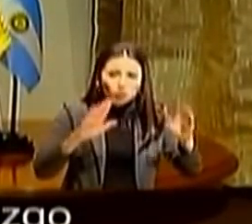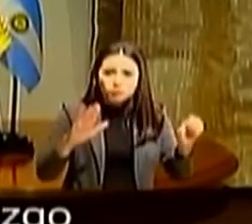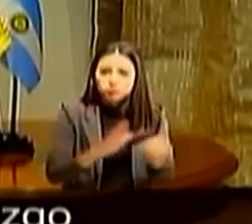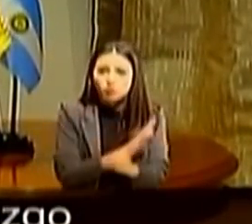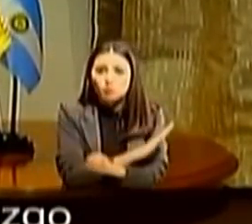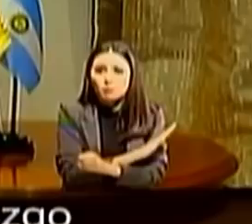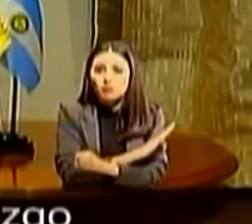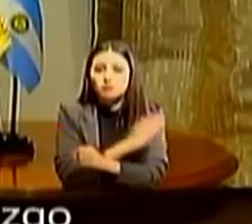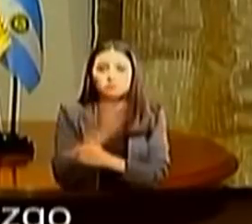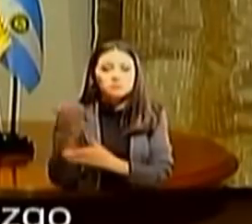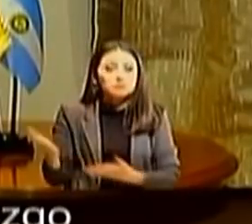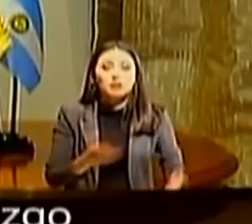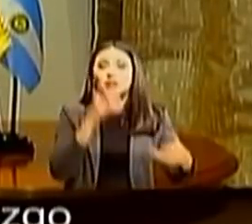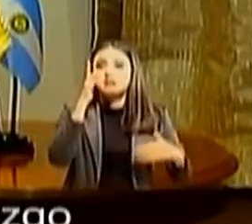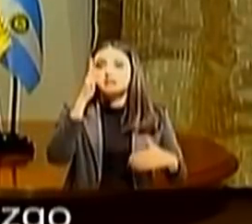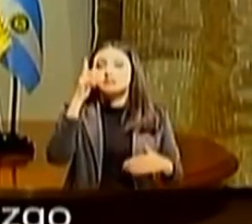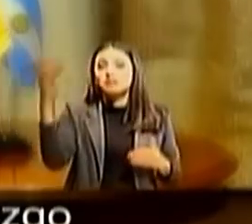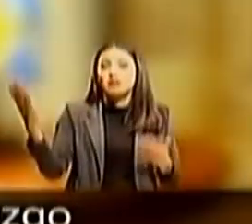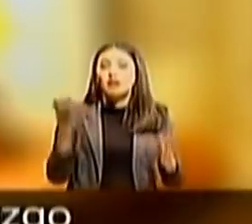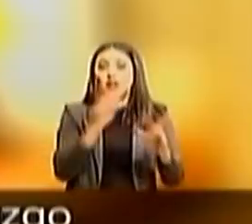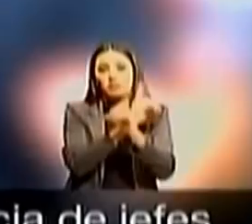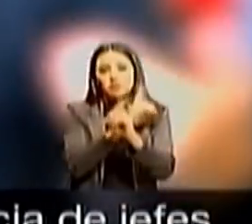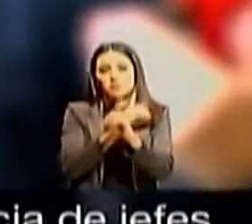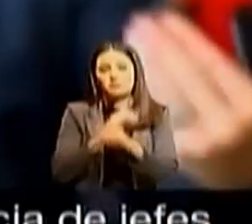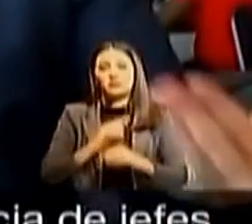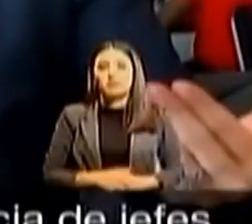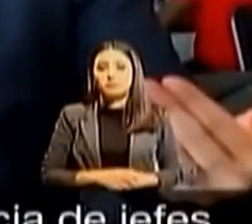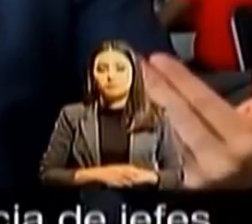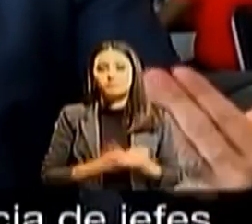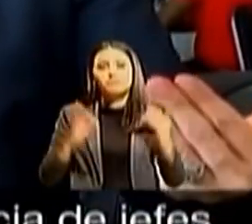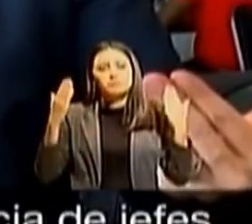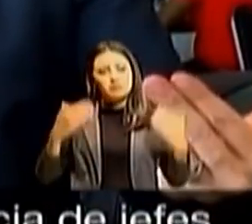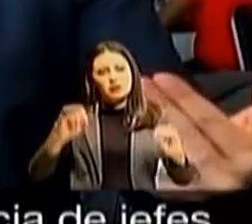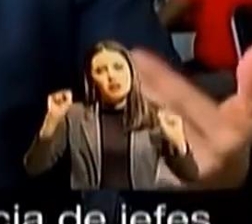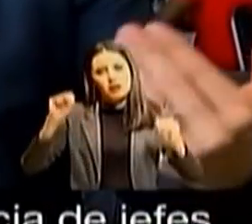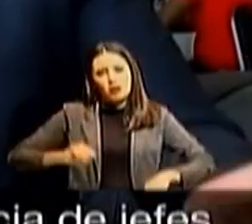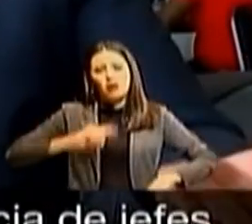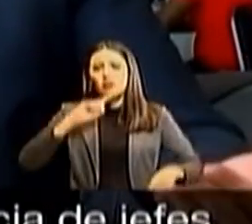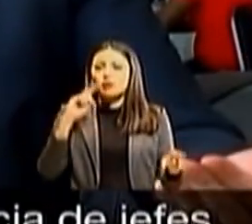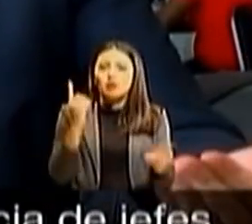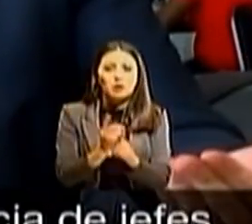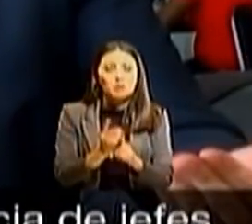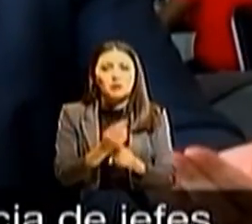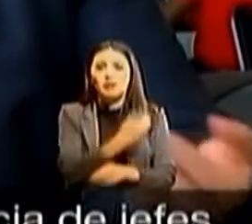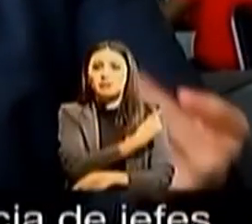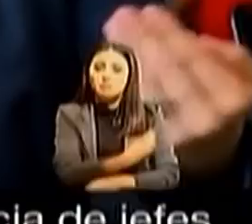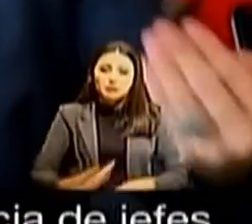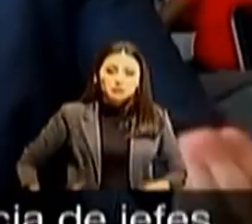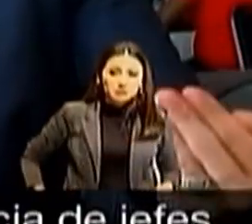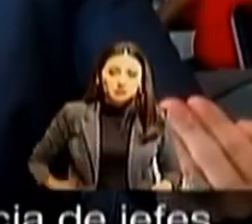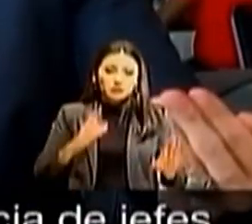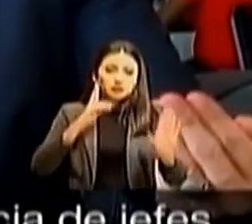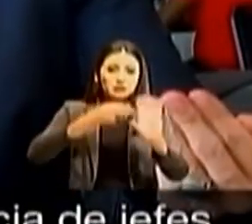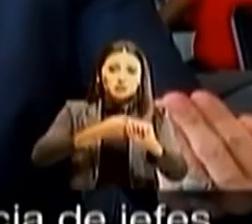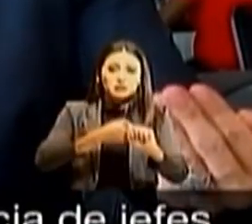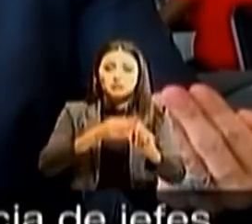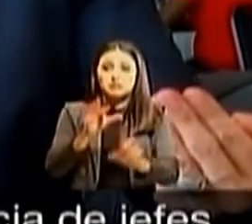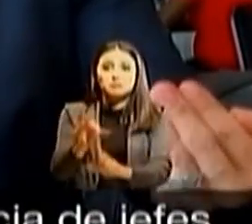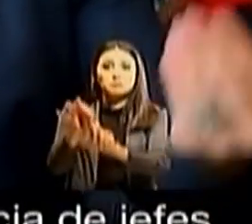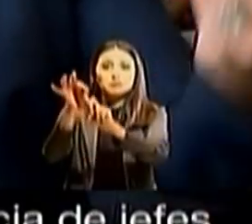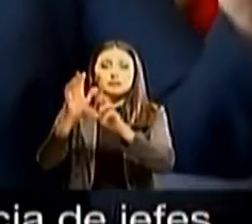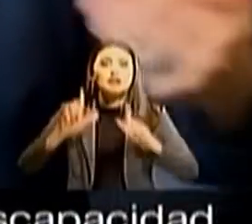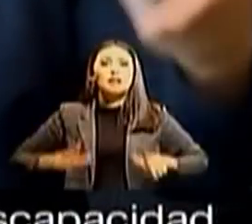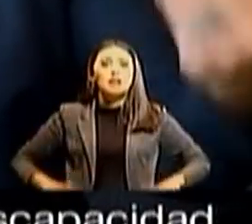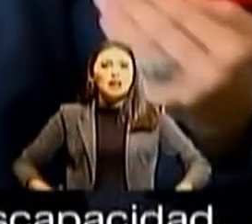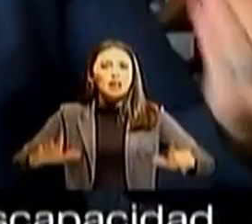de liderazgo del tema de la discapacidad. Y desde luego contar con la presencia de jefes de Estado y en el caso de don Lenín